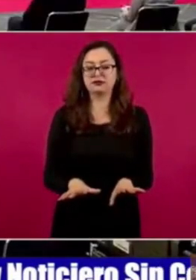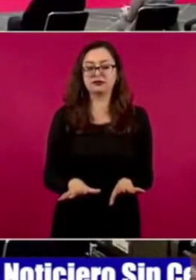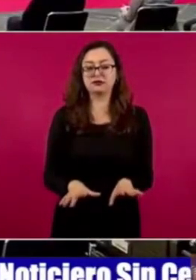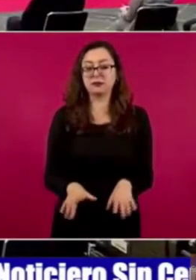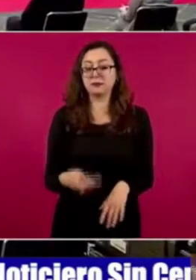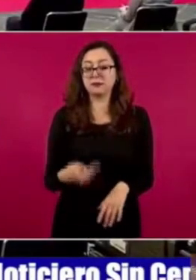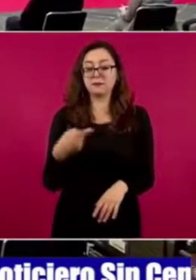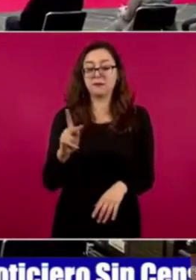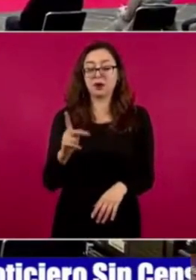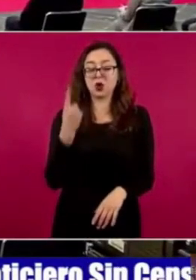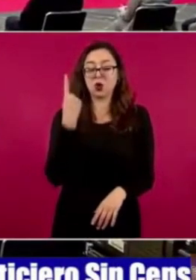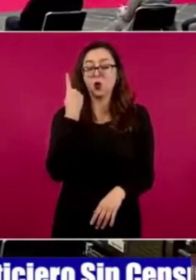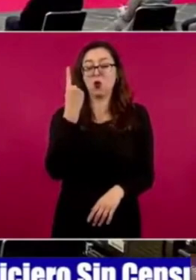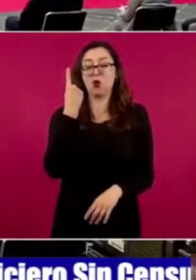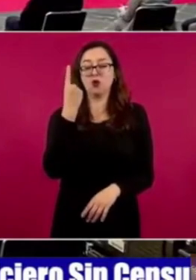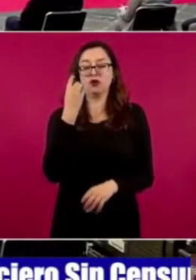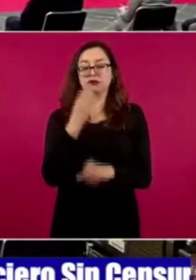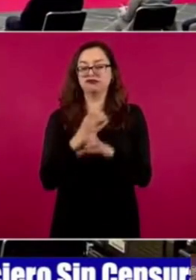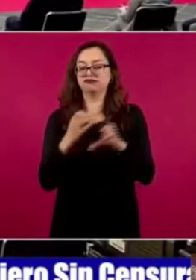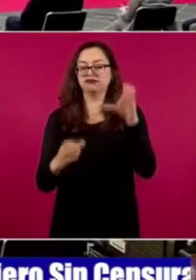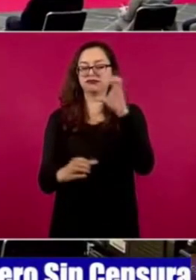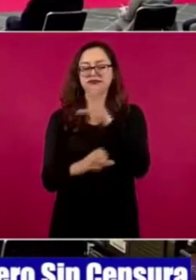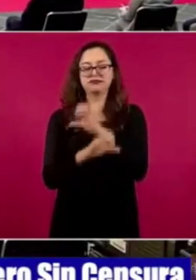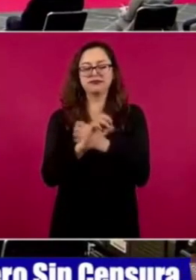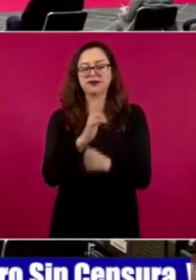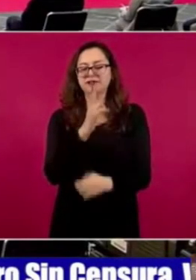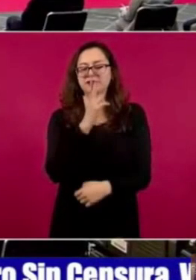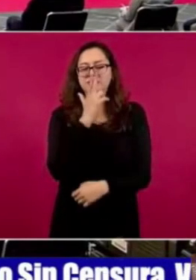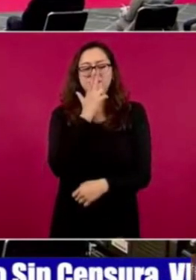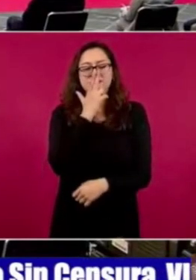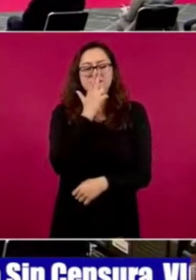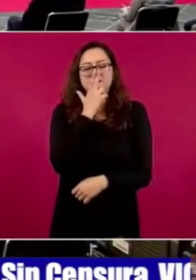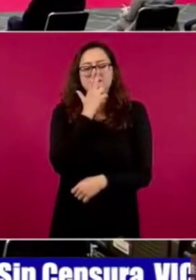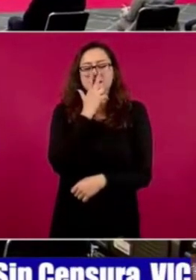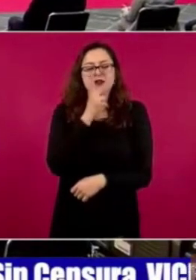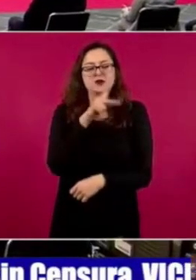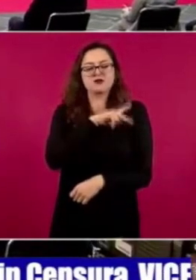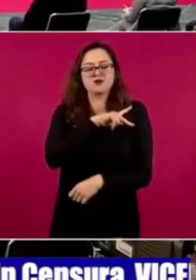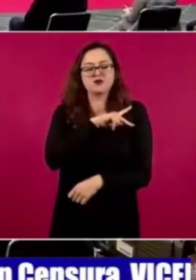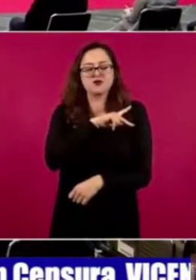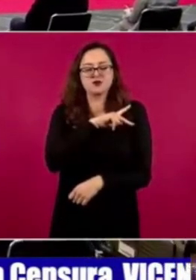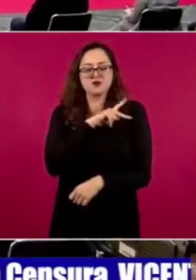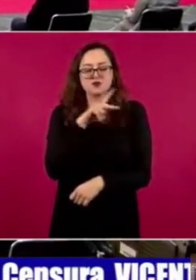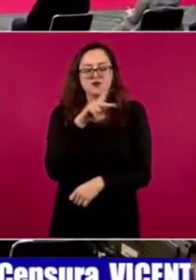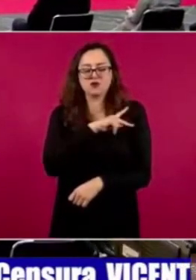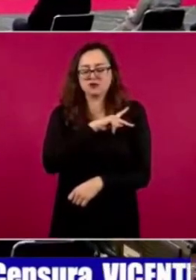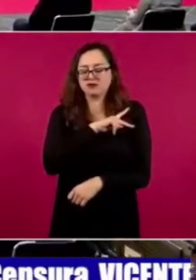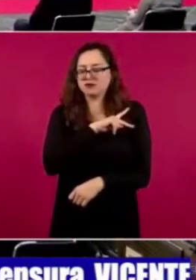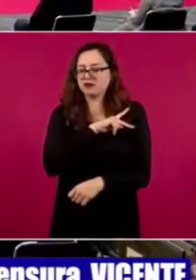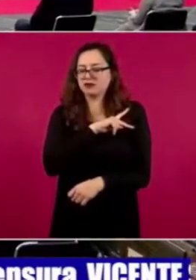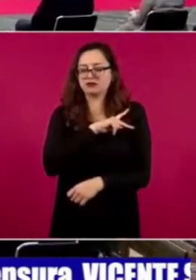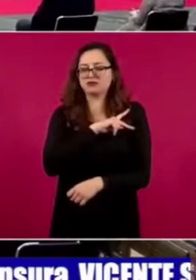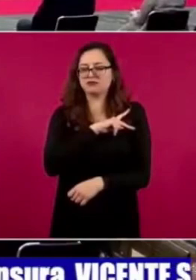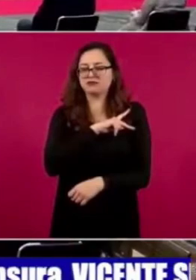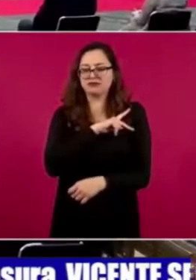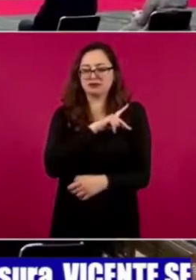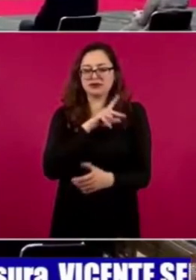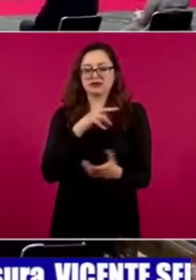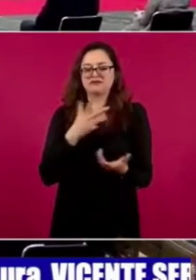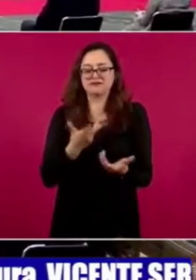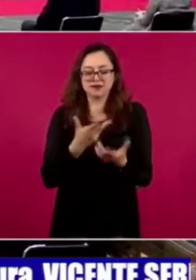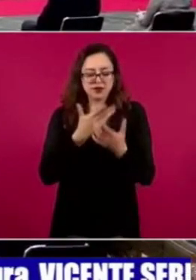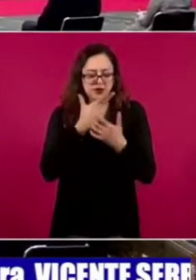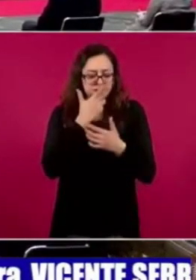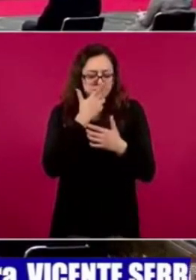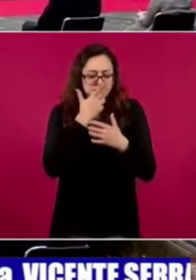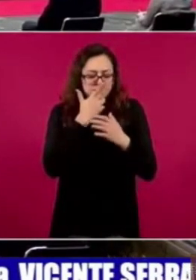Menos una cosa, una sola cosa que fomento, mimo y